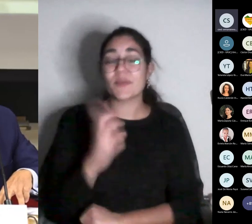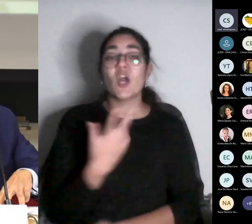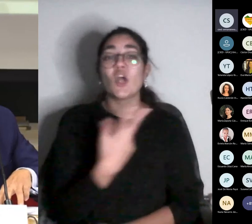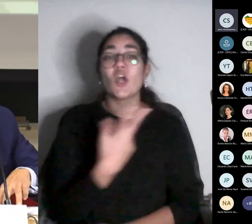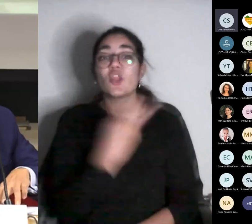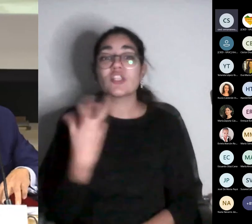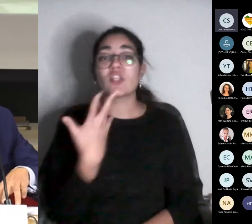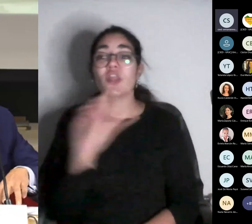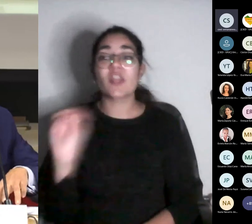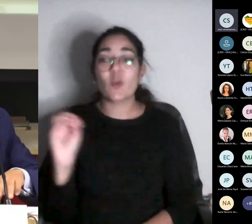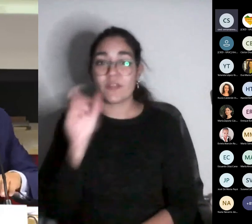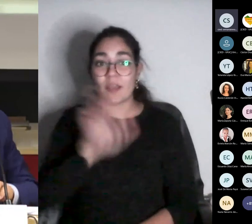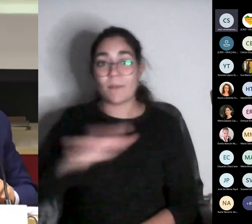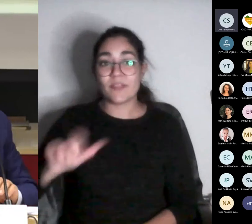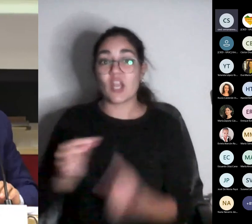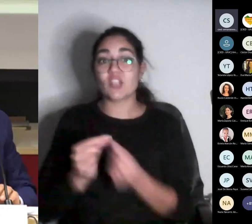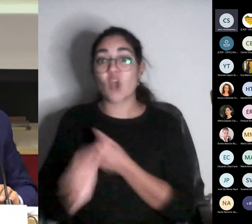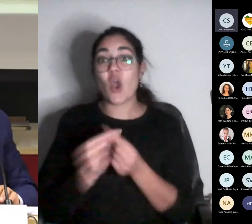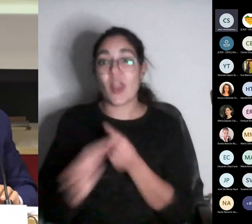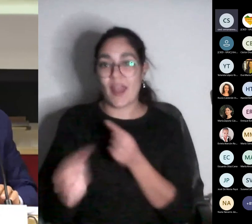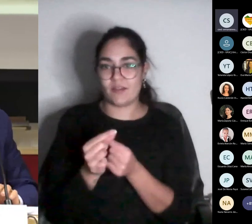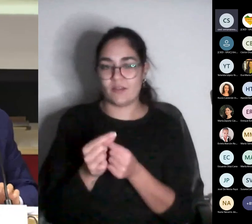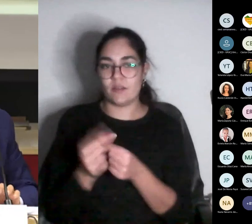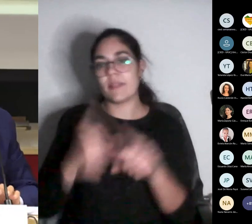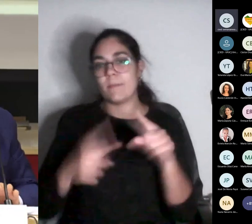de media online, más